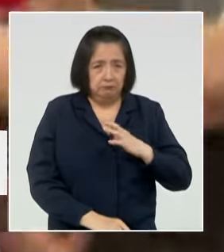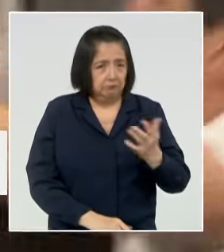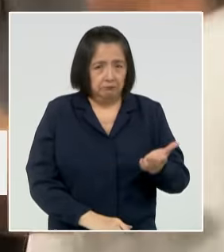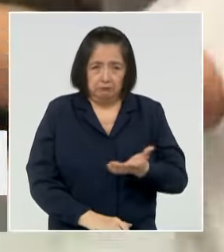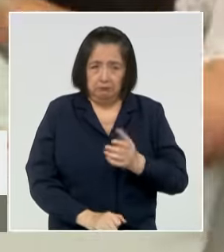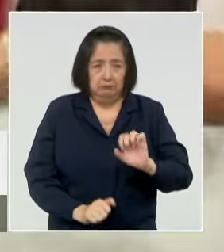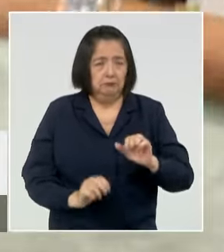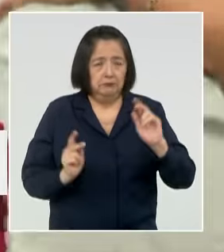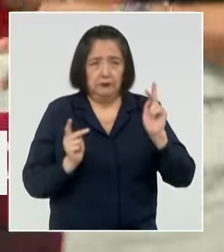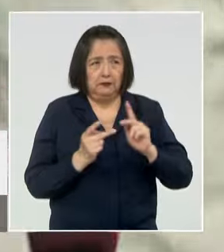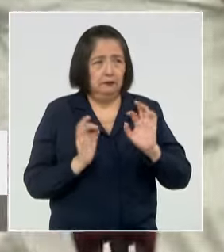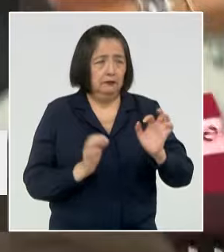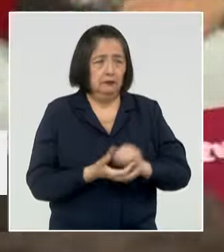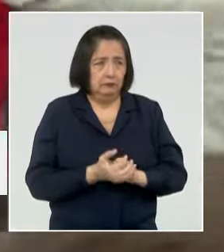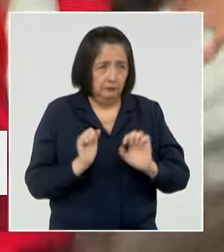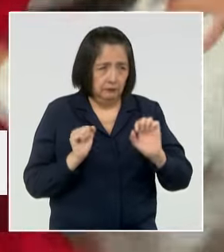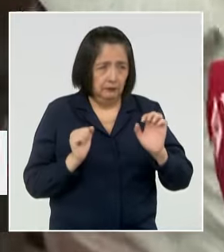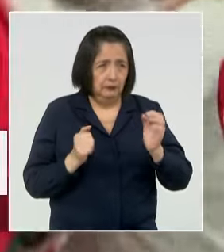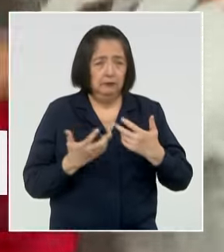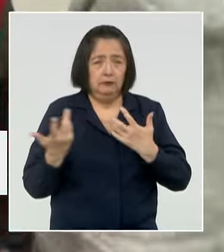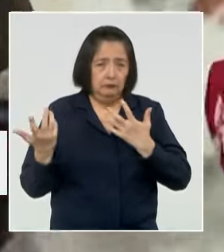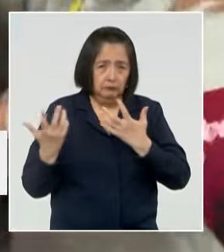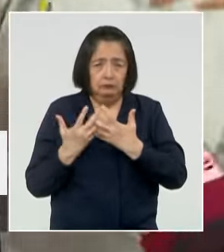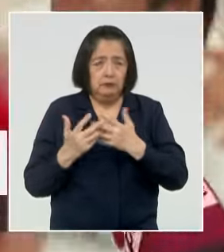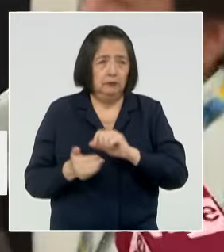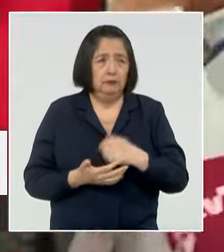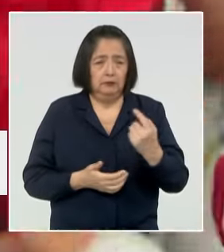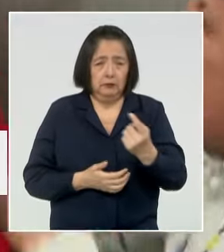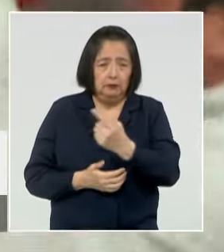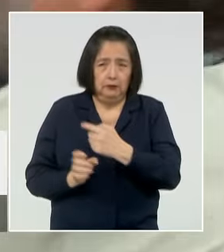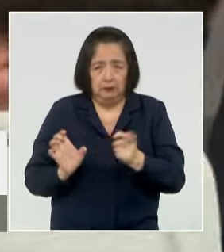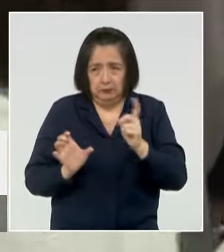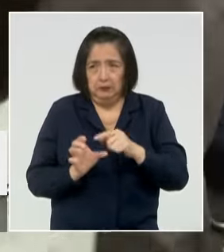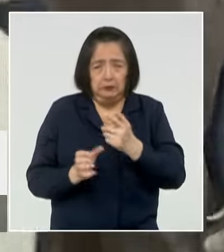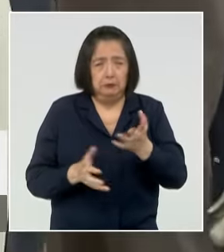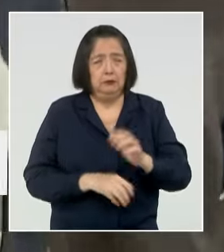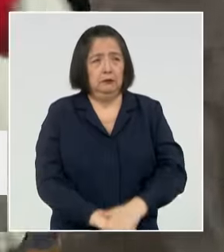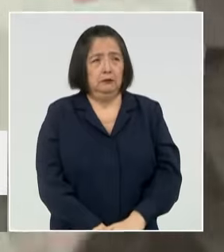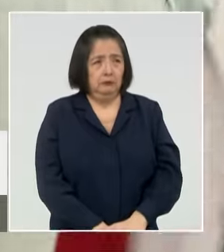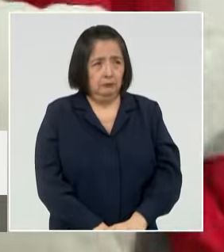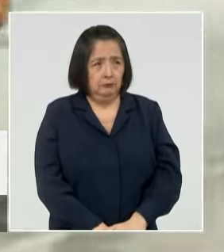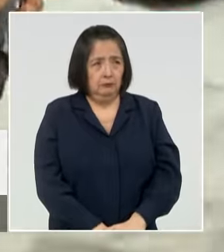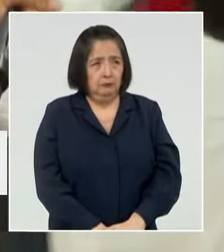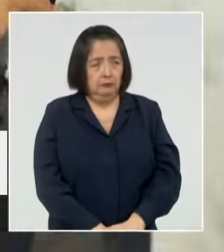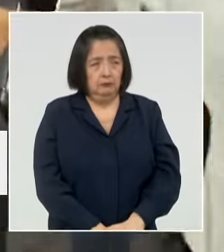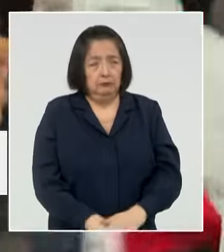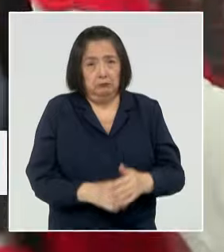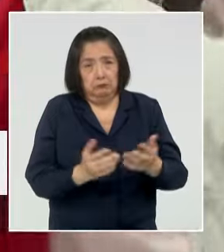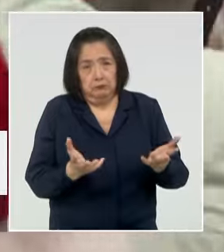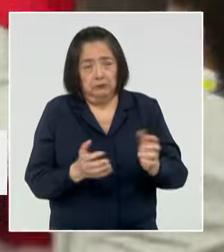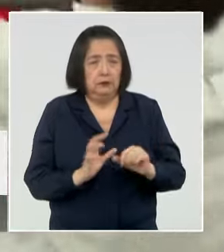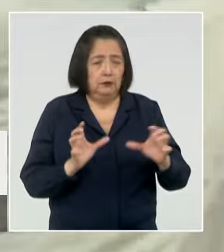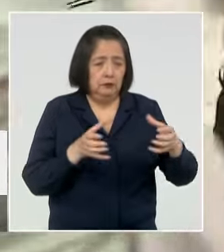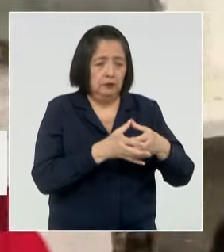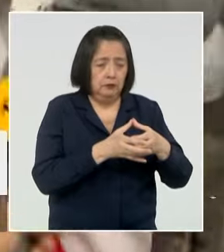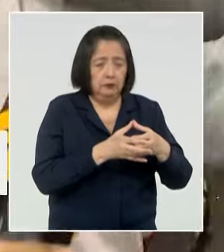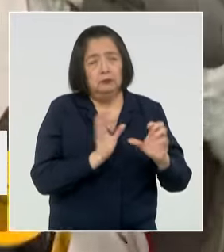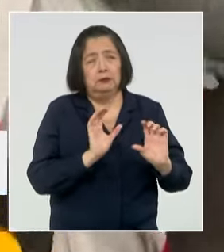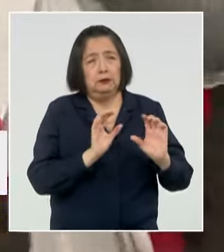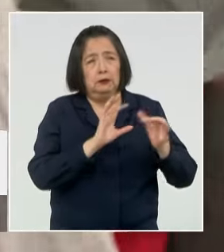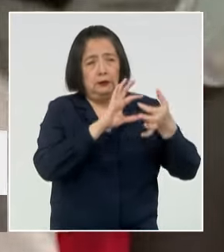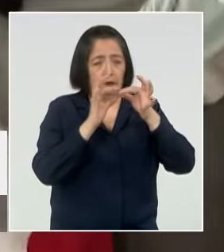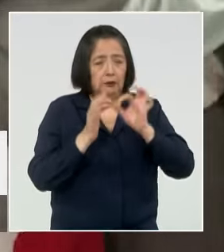maravillosa, perfecta, donde empatizó con cada uno de los participantes. Y bueno, el Comité Olímpico Peruano ha hecho un